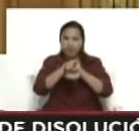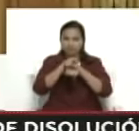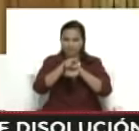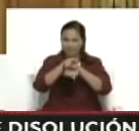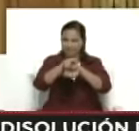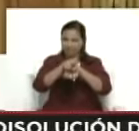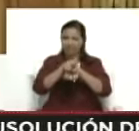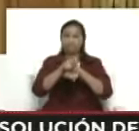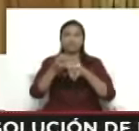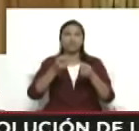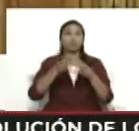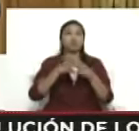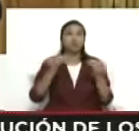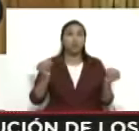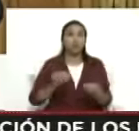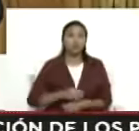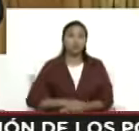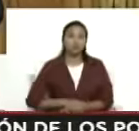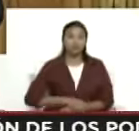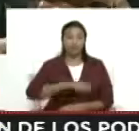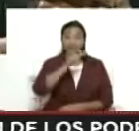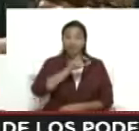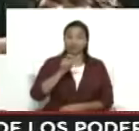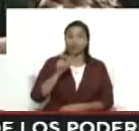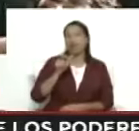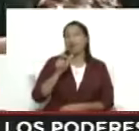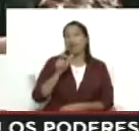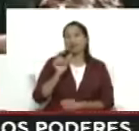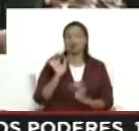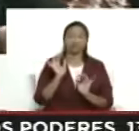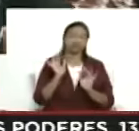calle a pedir que regresara Hugo Chávez.